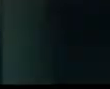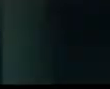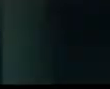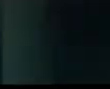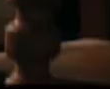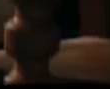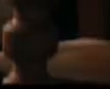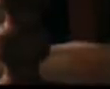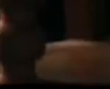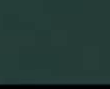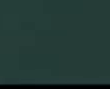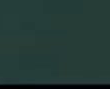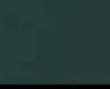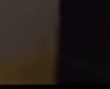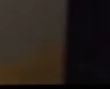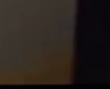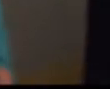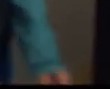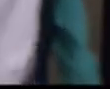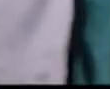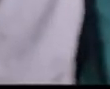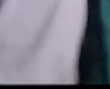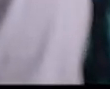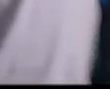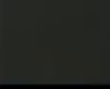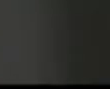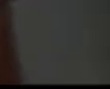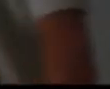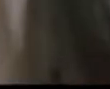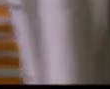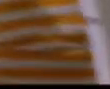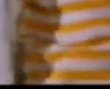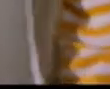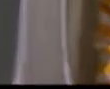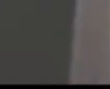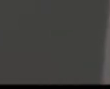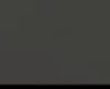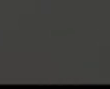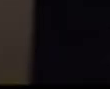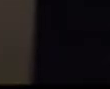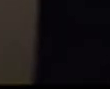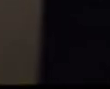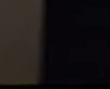En ALA podemos remover hasta las manchas más difíciles, pero esta vez no quisimos hacerlo.